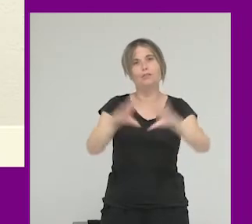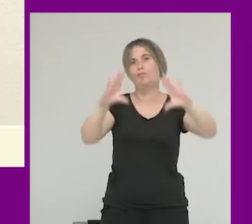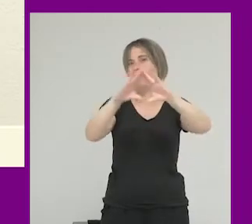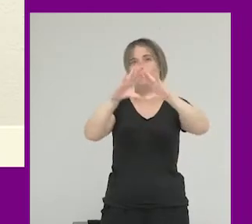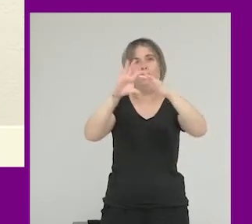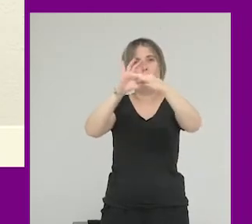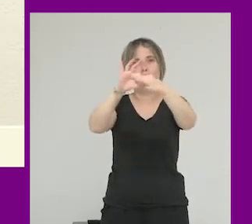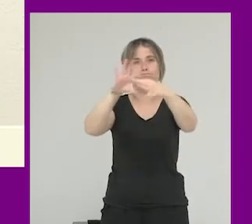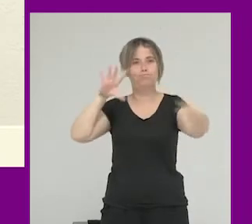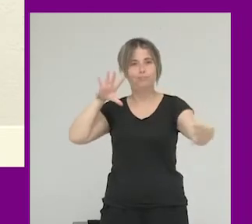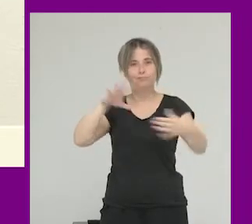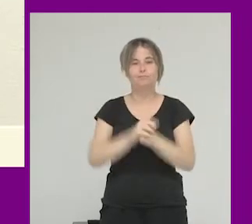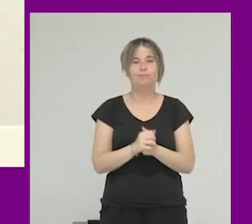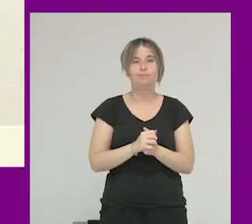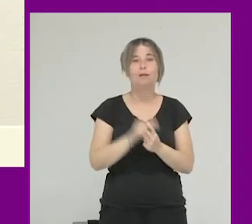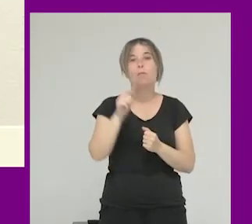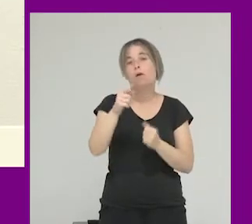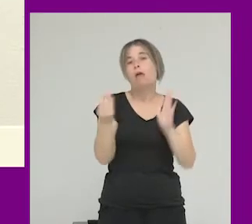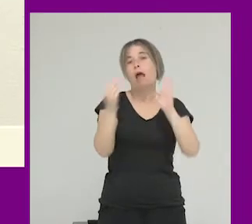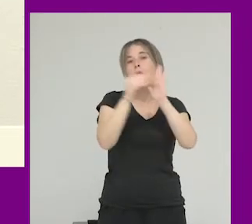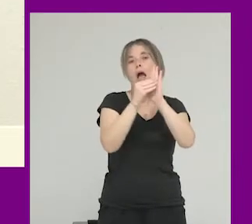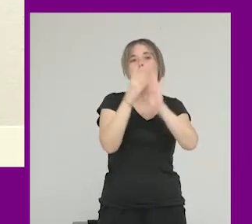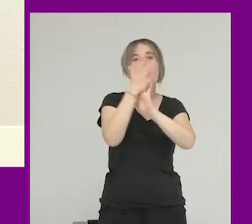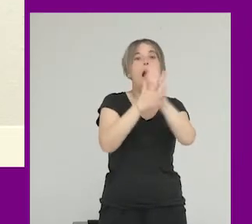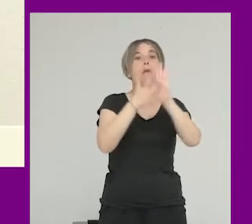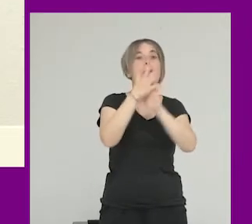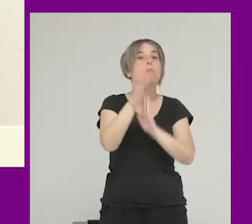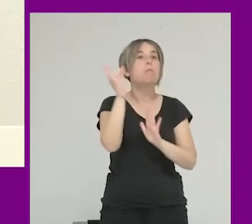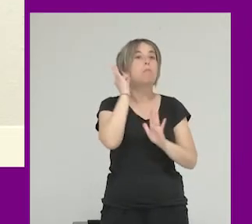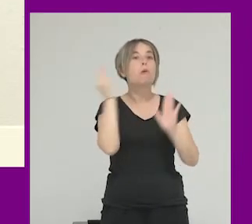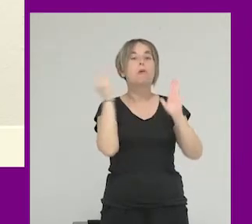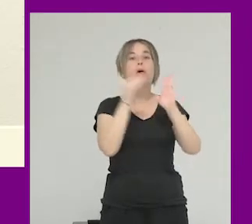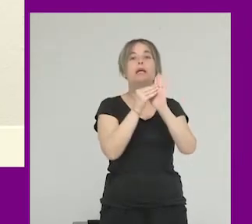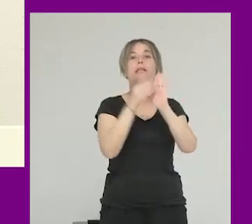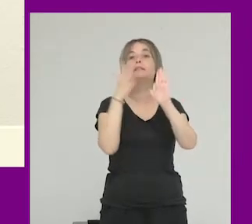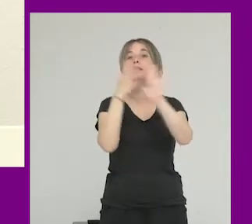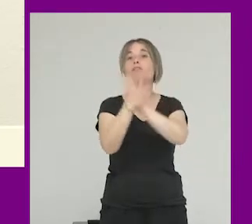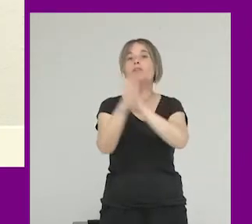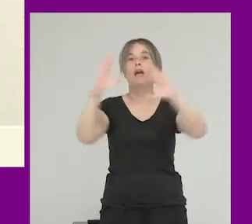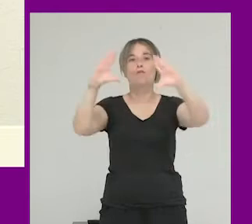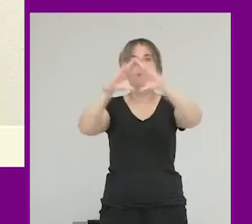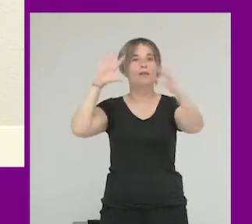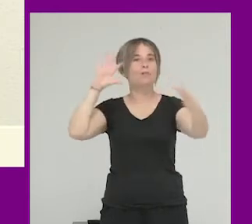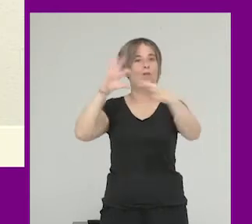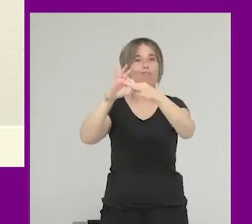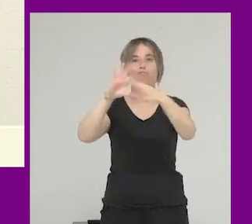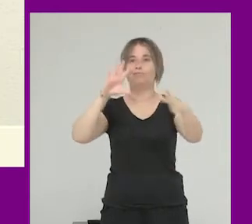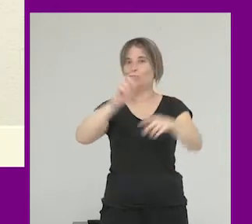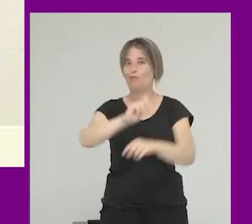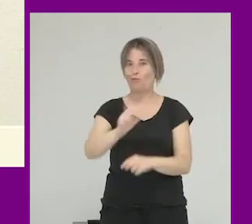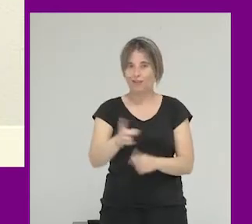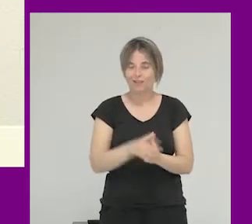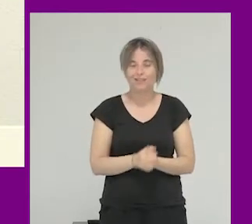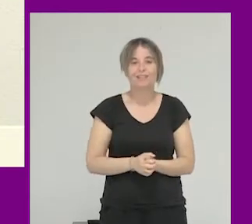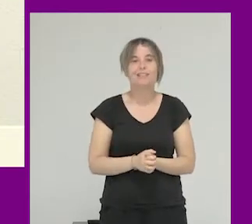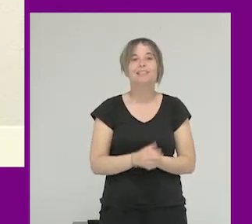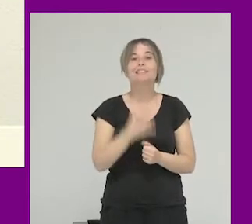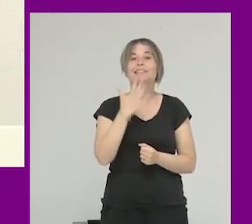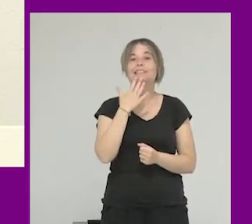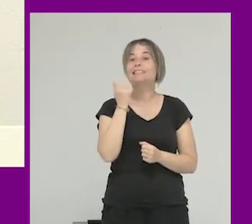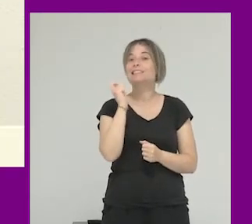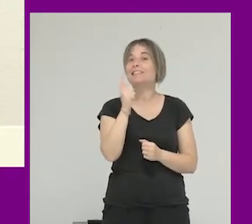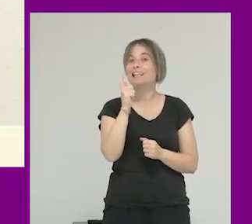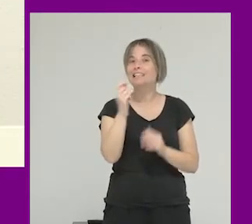feministas, porque hablar de mujeres no es hablar de feminismo, ¿eh? Y normalmente cuando se habla